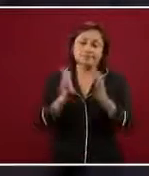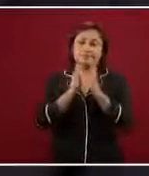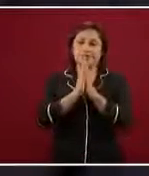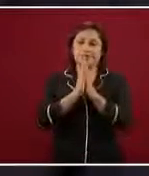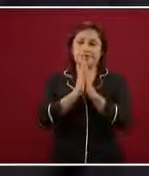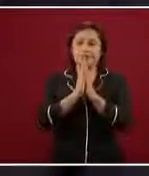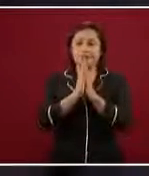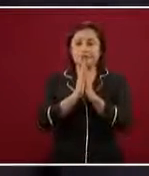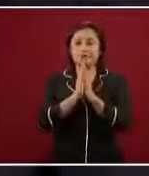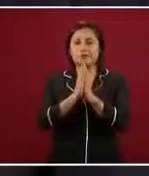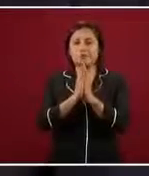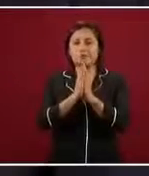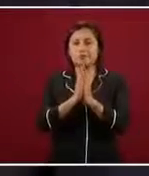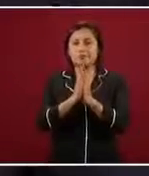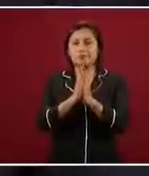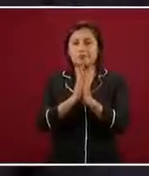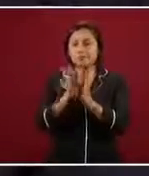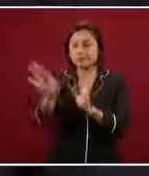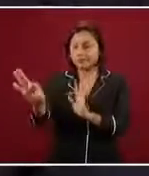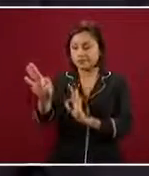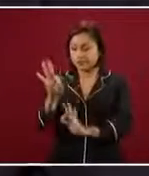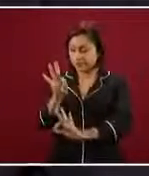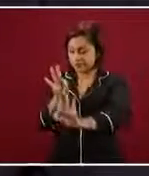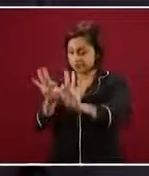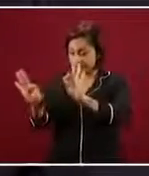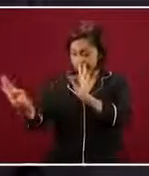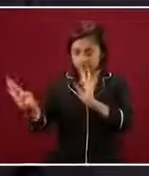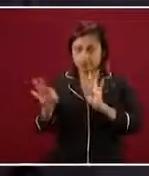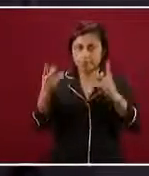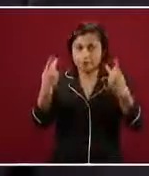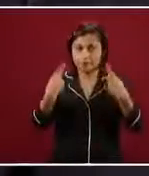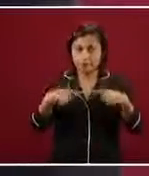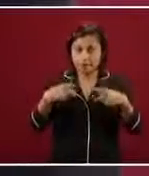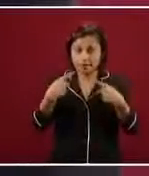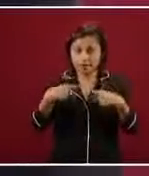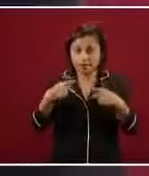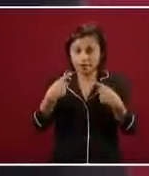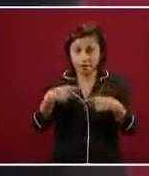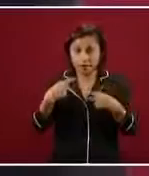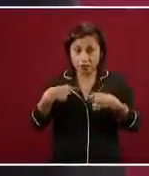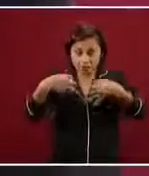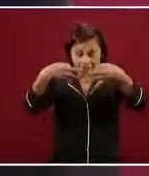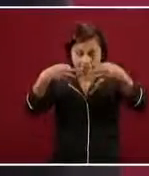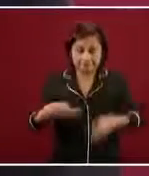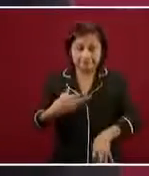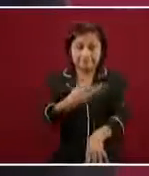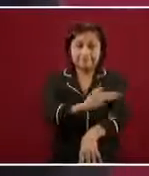que elijan gente íntegra, ¿sí?, honesta,